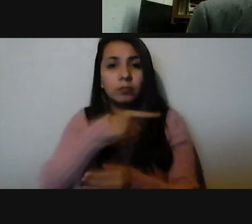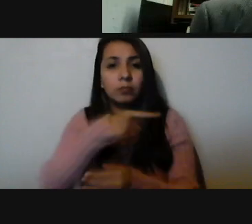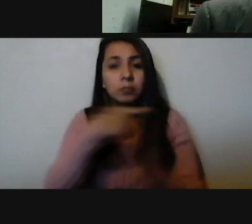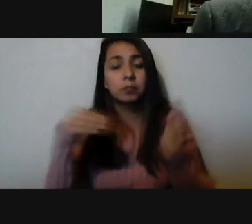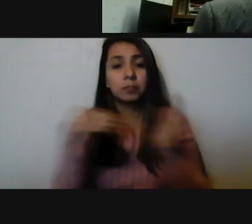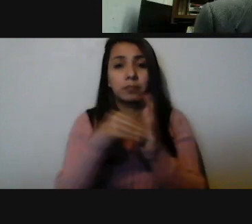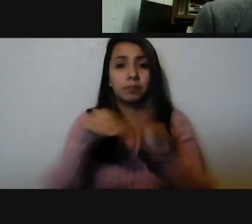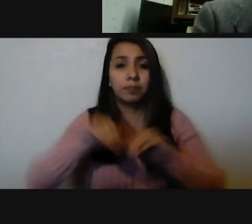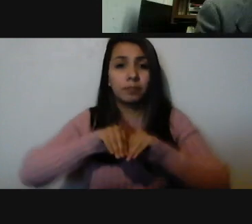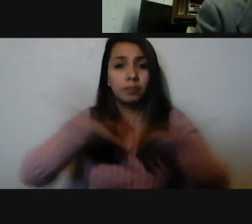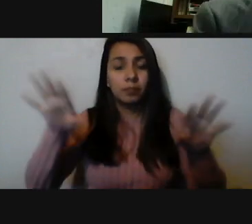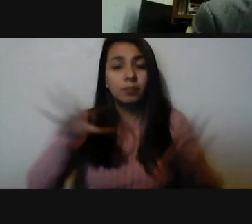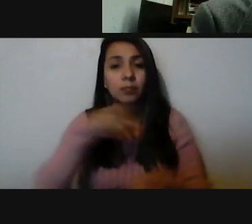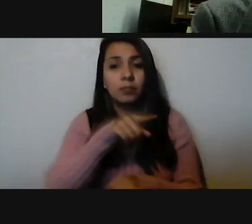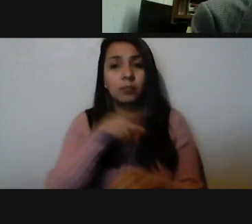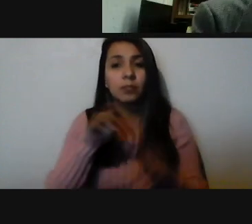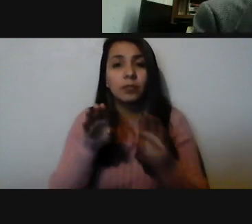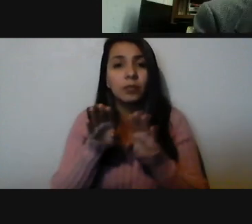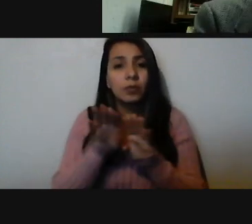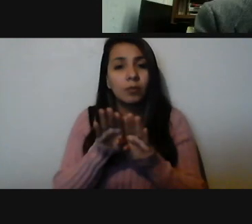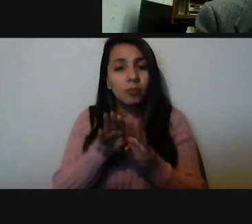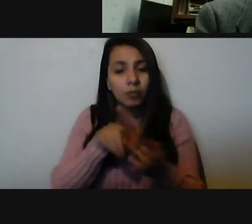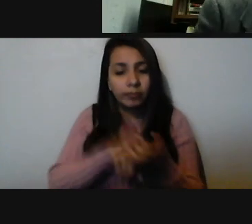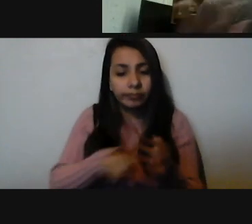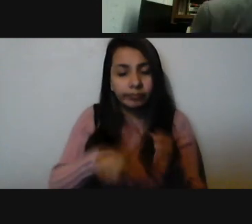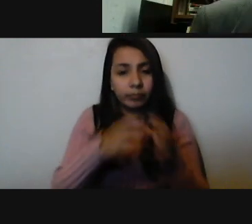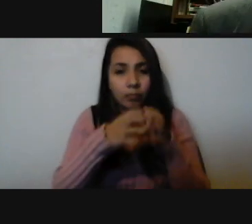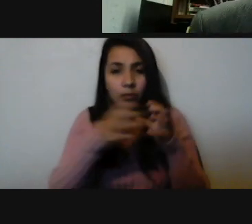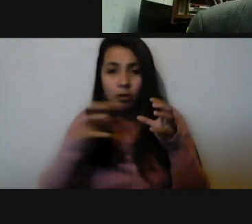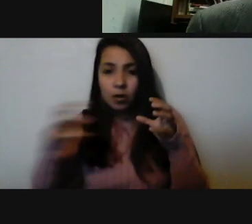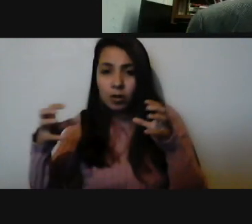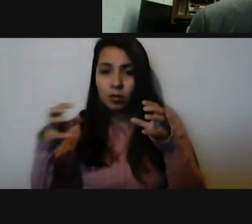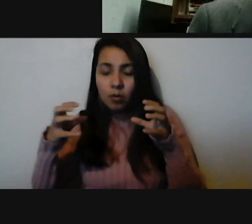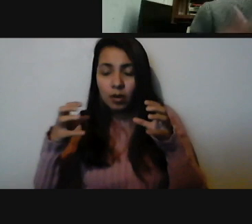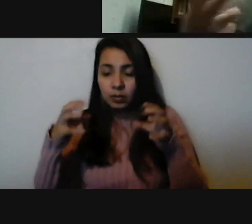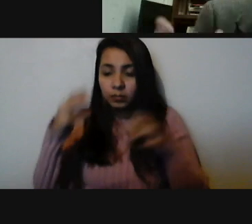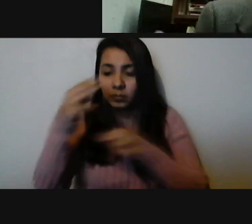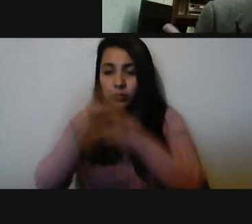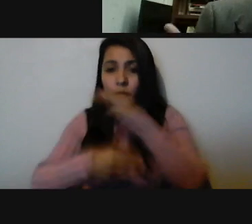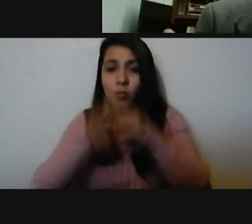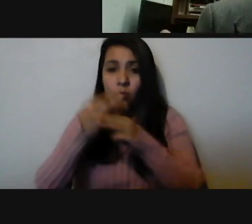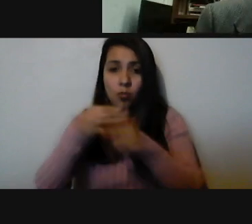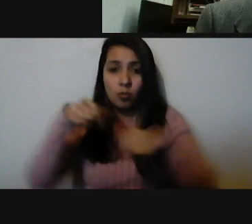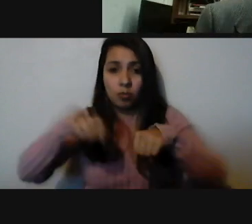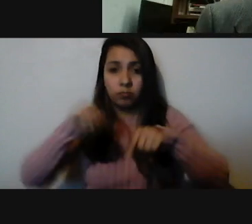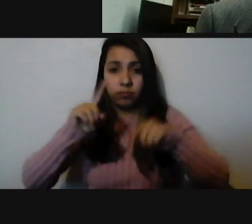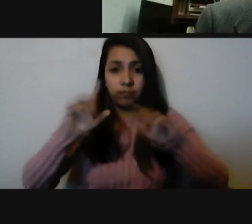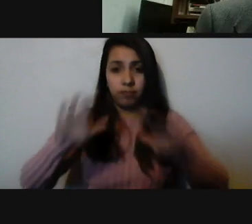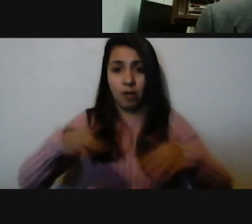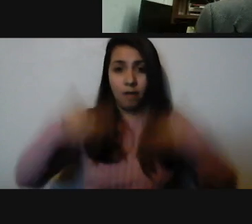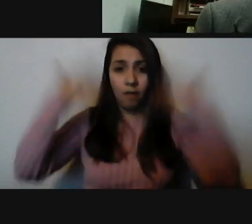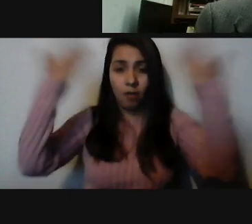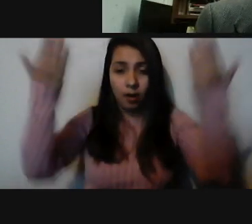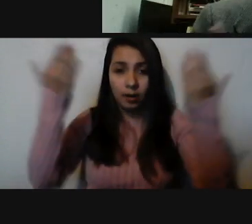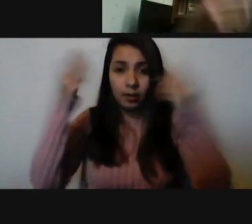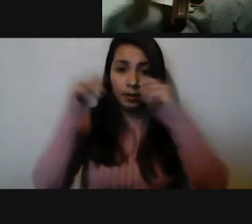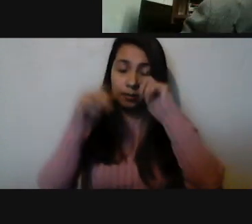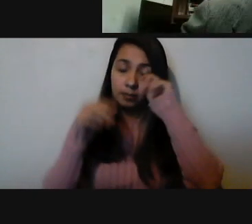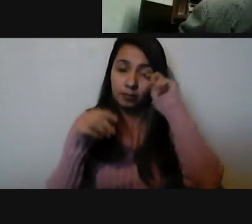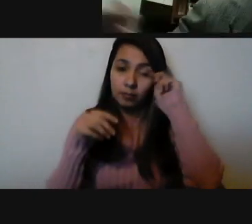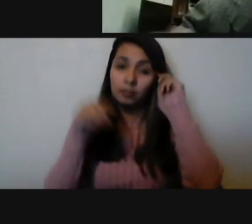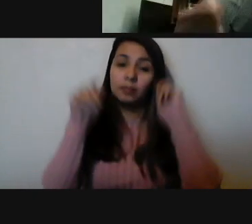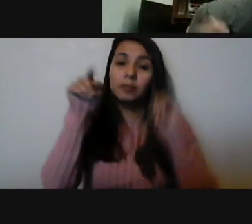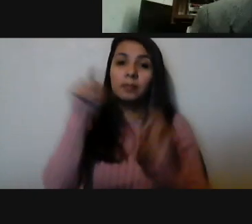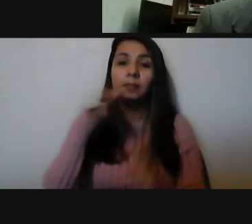como más vanguardistas. Habla, por ejemplo, de las posibles caracterizaciones y presencia de compuestos orgánicos fuera